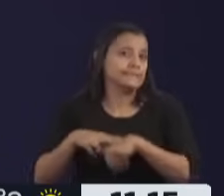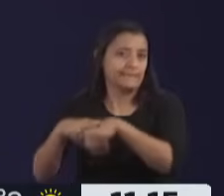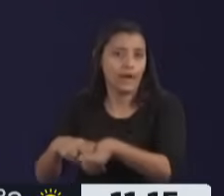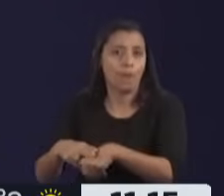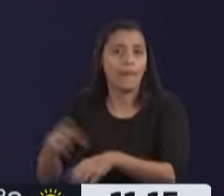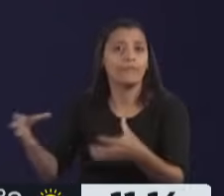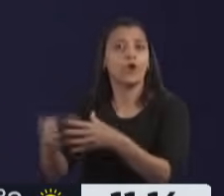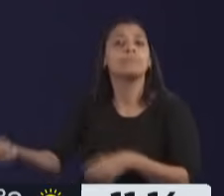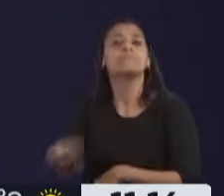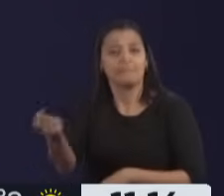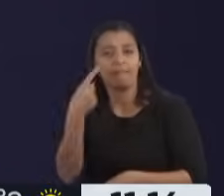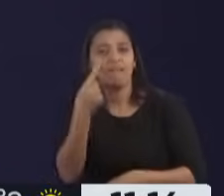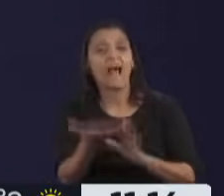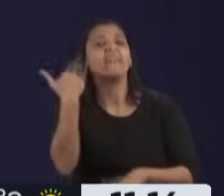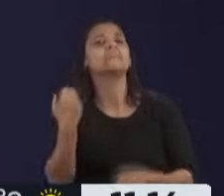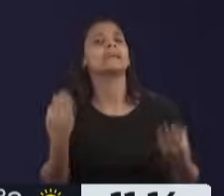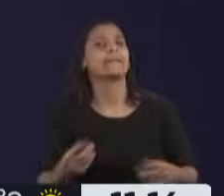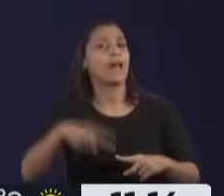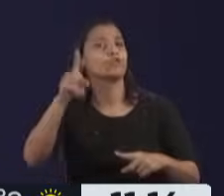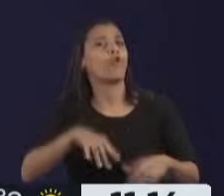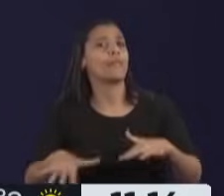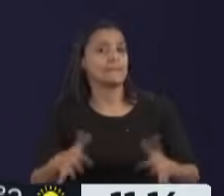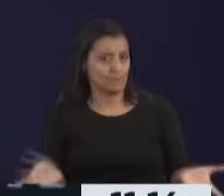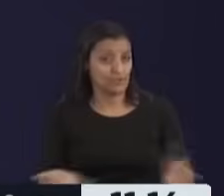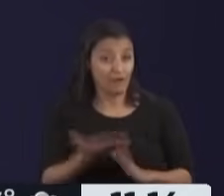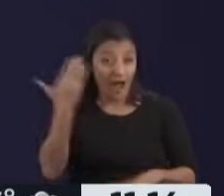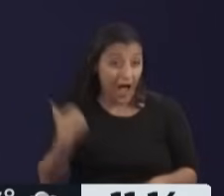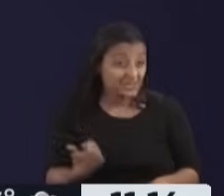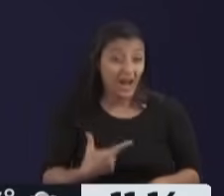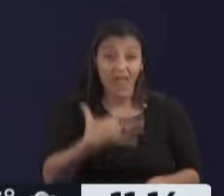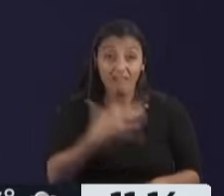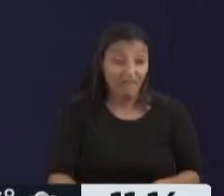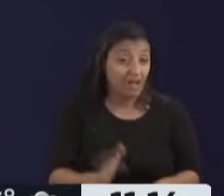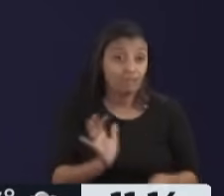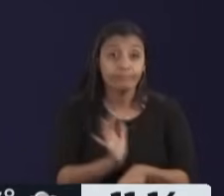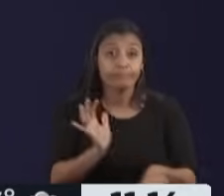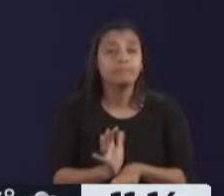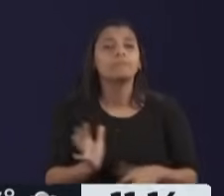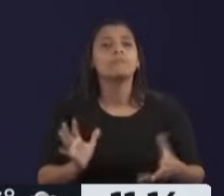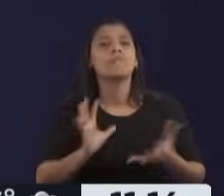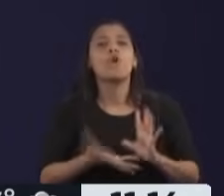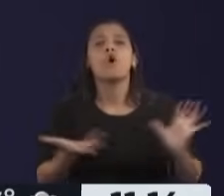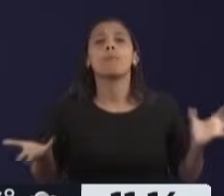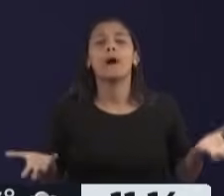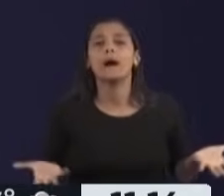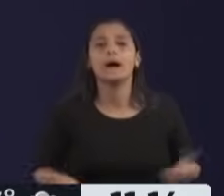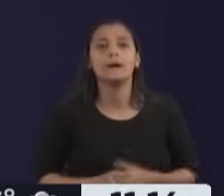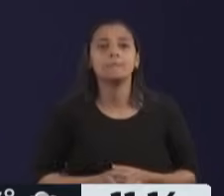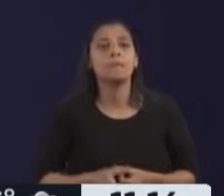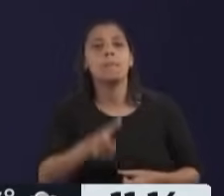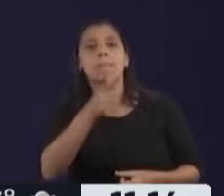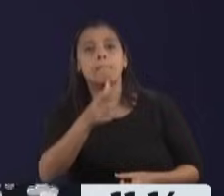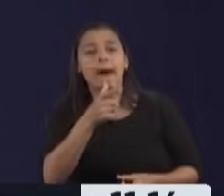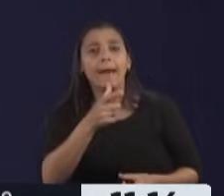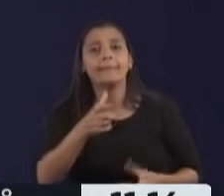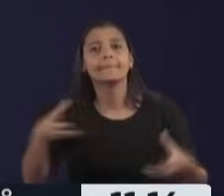tomen nota de lo que pasó ayer, porque fue, hasta te diría, debería funcionar como un acto, o debió funcionar como un acto revelador, ¿no?